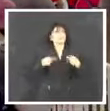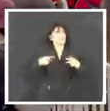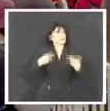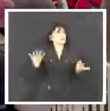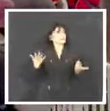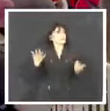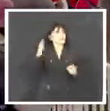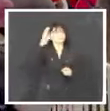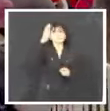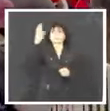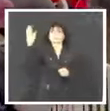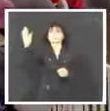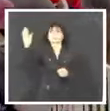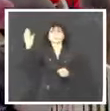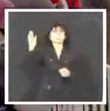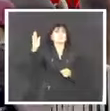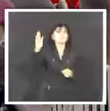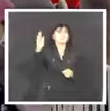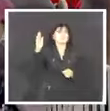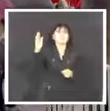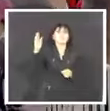¿Quién va a hacer su lista de 10?